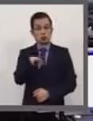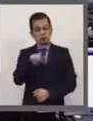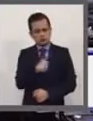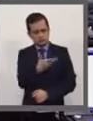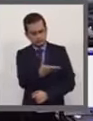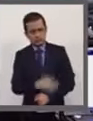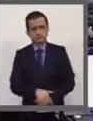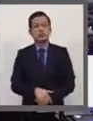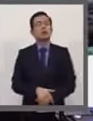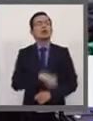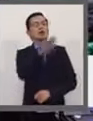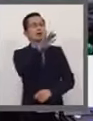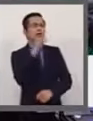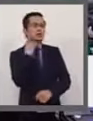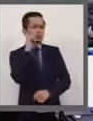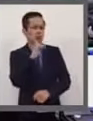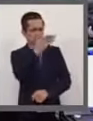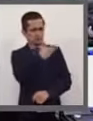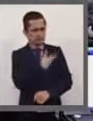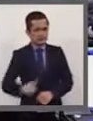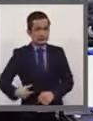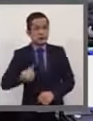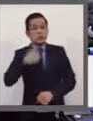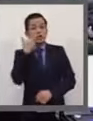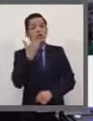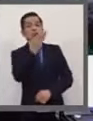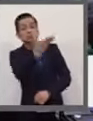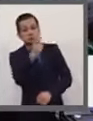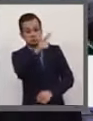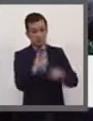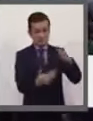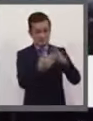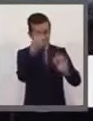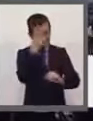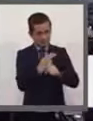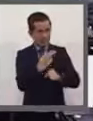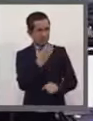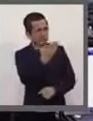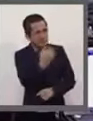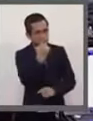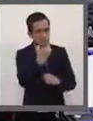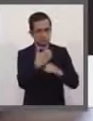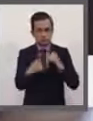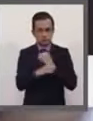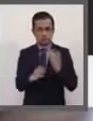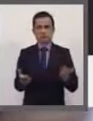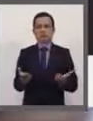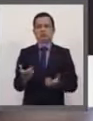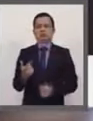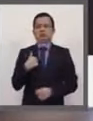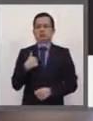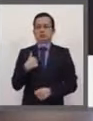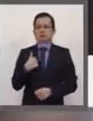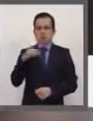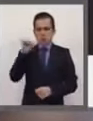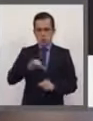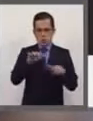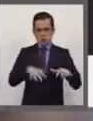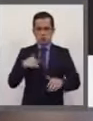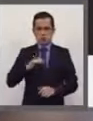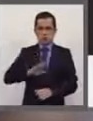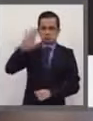Diputada Presidenta, quiero hacerle una solicitud a la mesa directiva. Yo no tenía pensado intervenir en esta